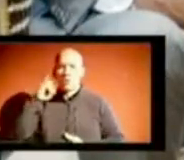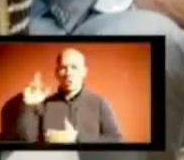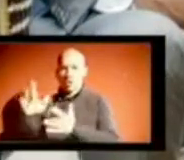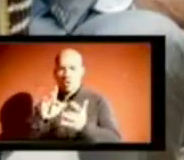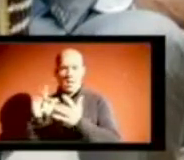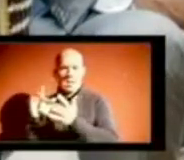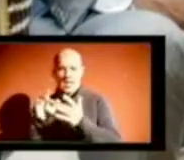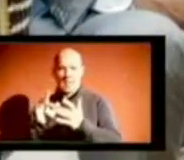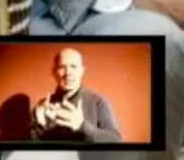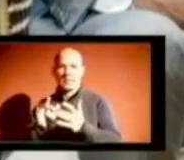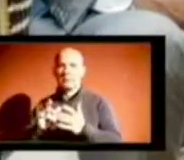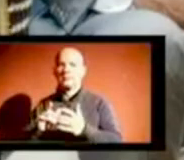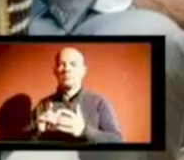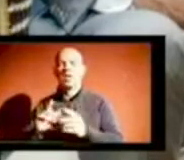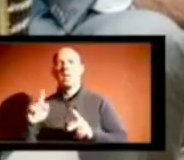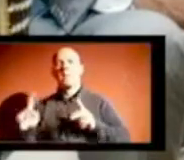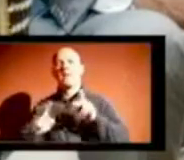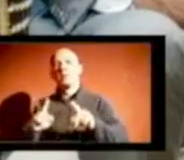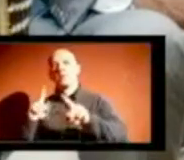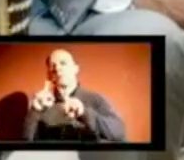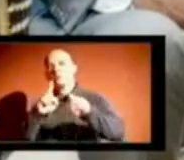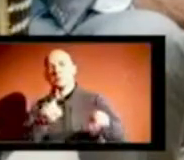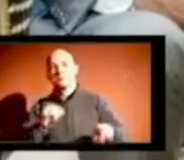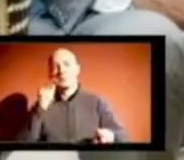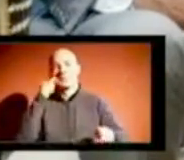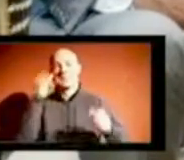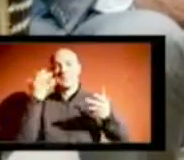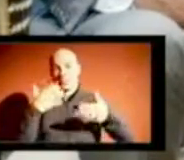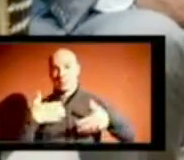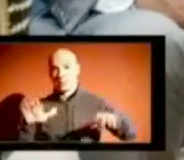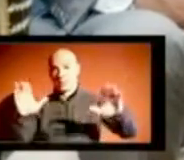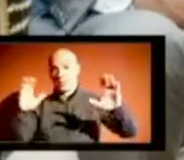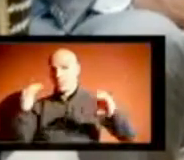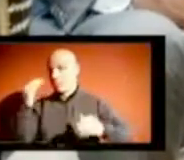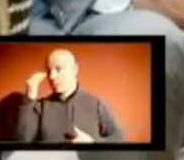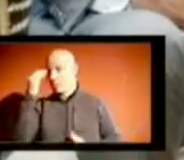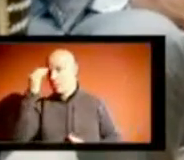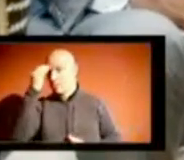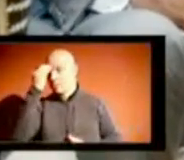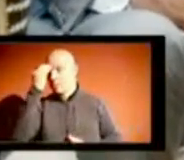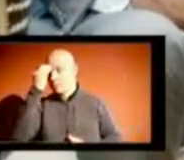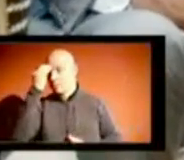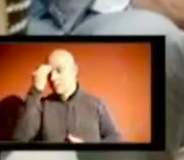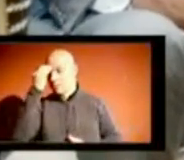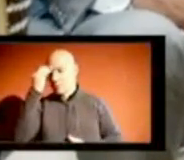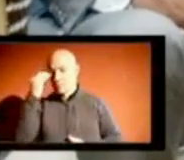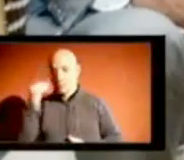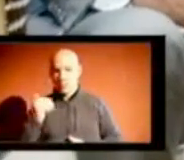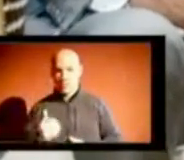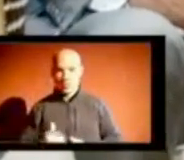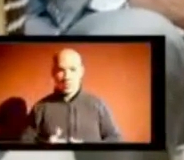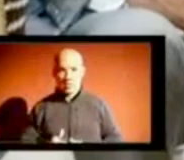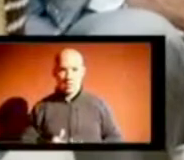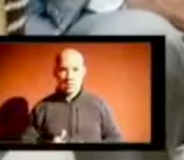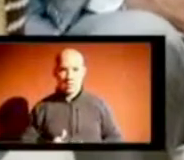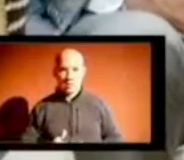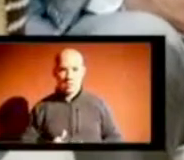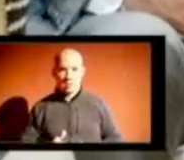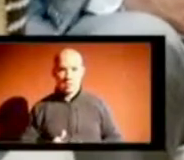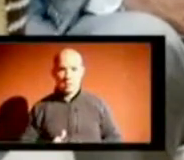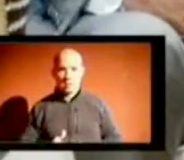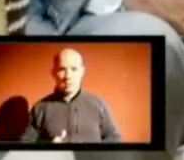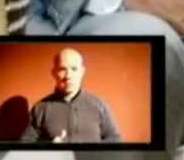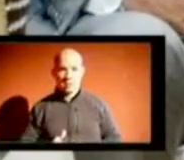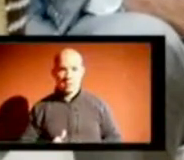redes, que le conteste a las personas que si ya identificó o encontró el carro que se había al